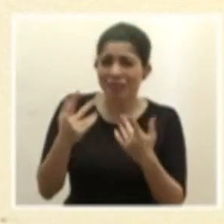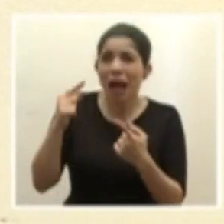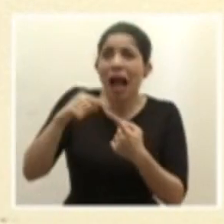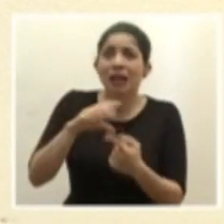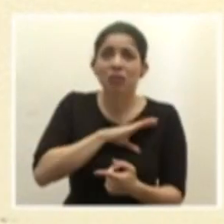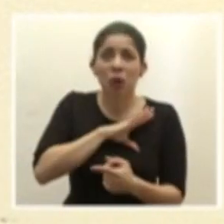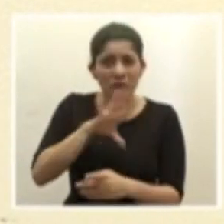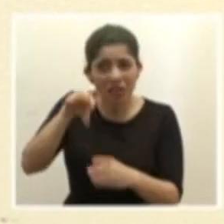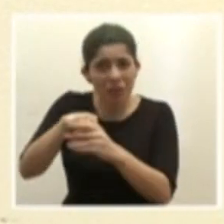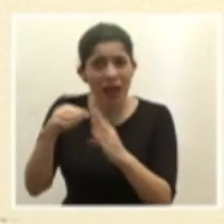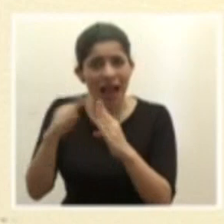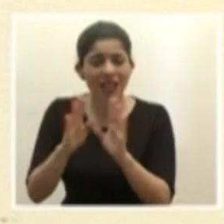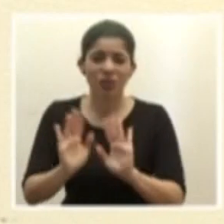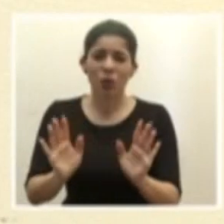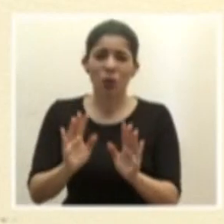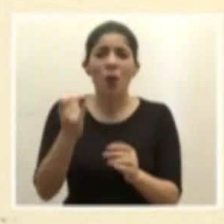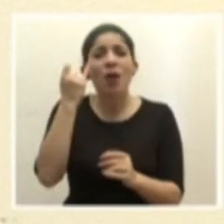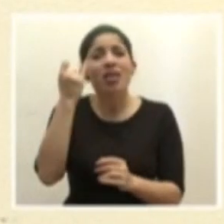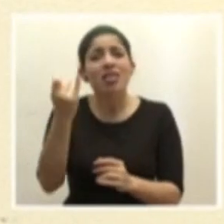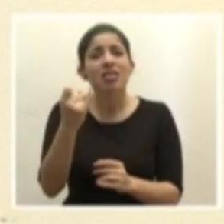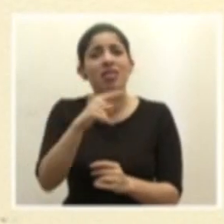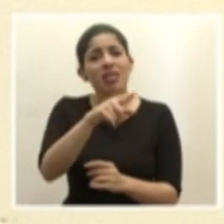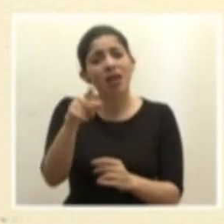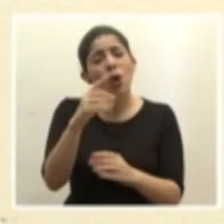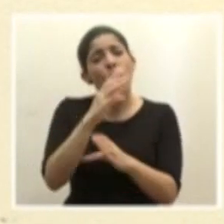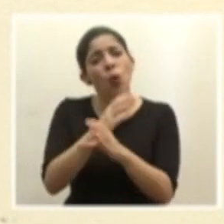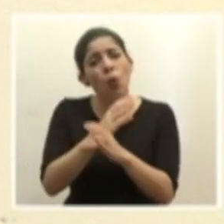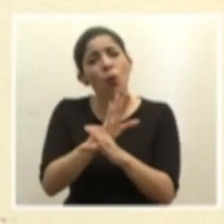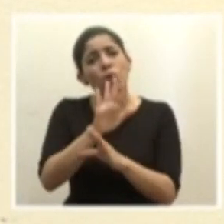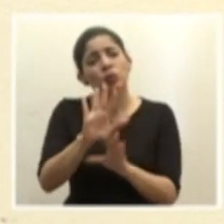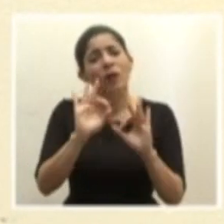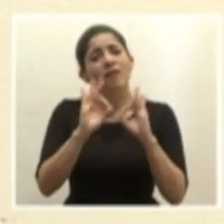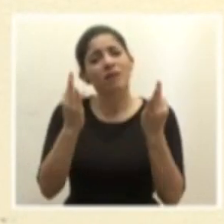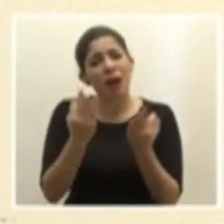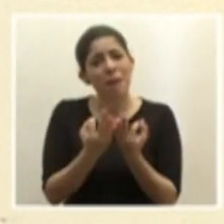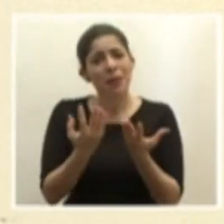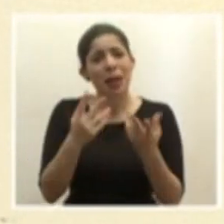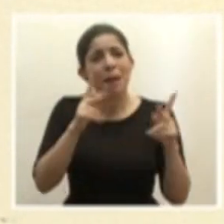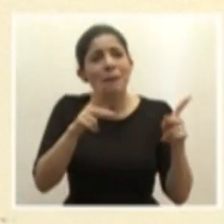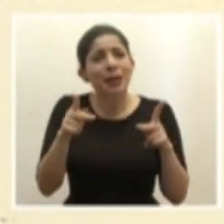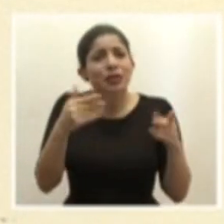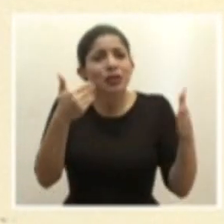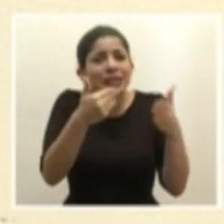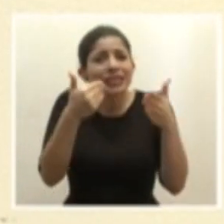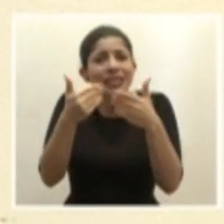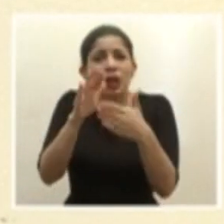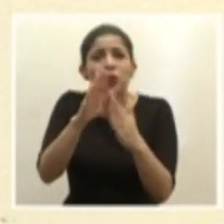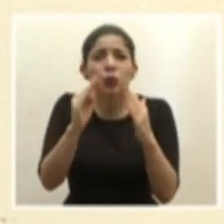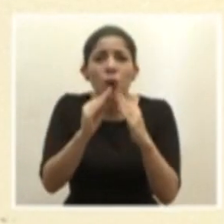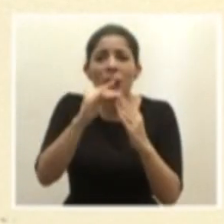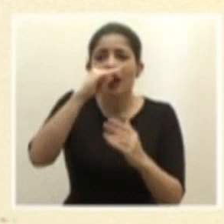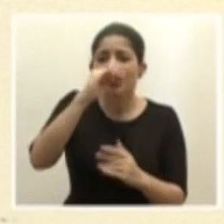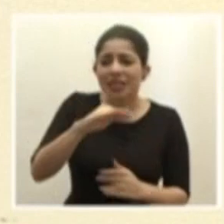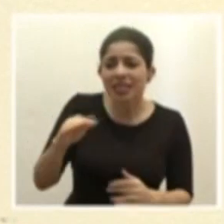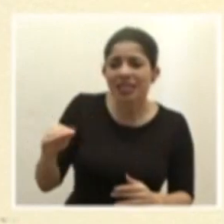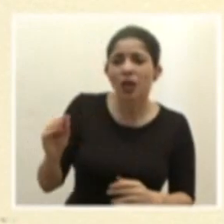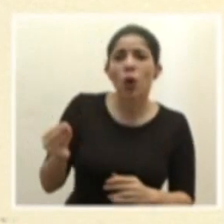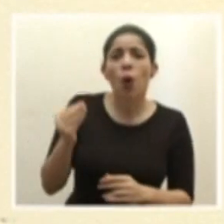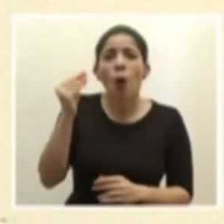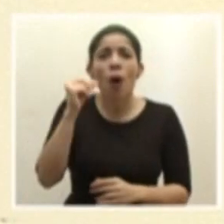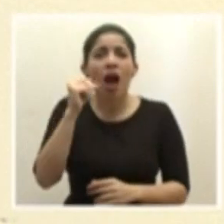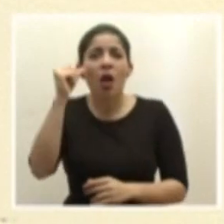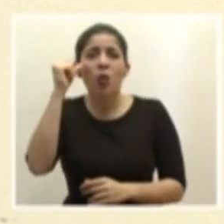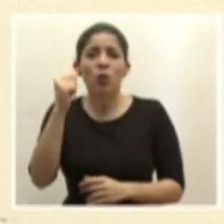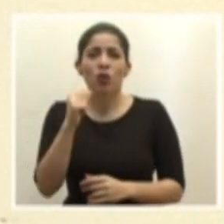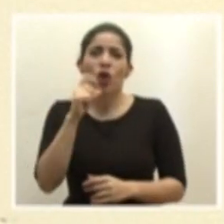hablando que estamos velando por la seguridad de sus familias, de personas cercanas, de niños, de jóvenes, de adultos, y